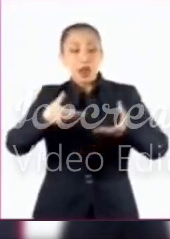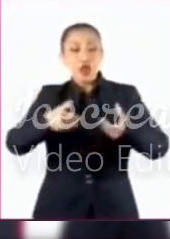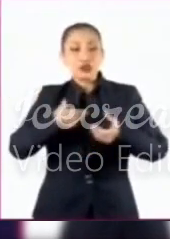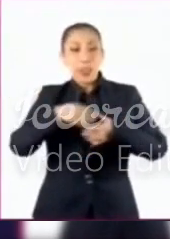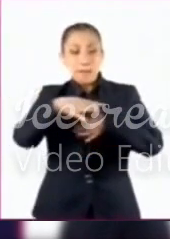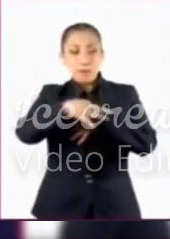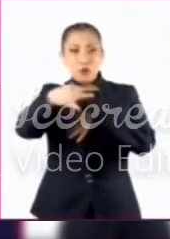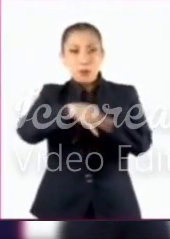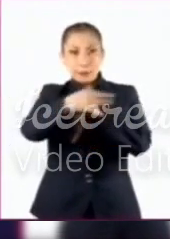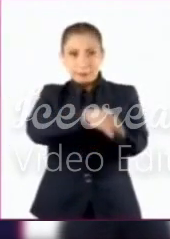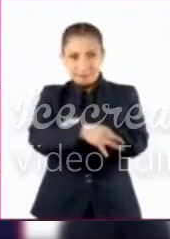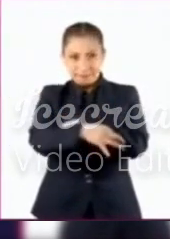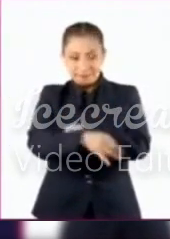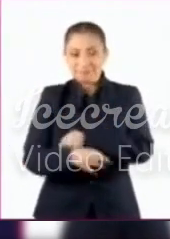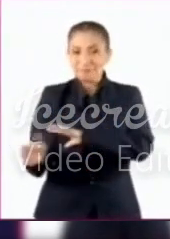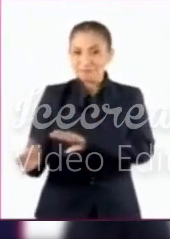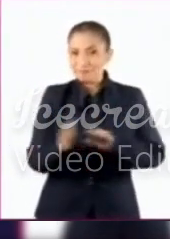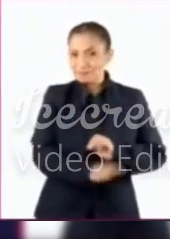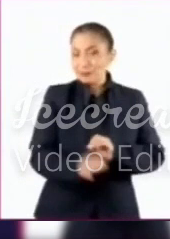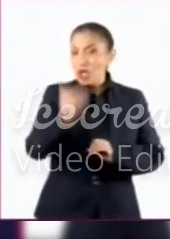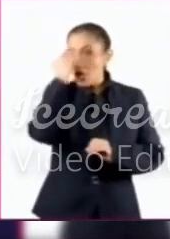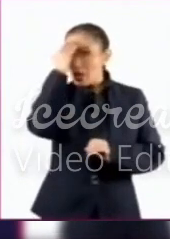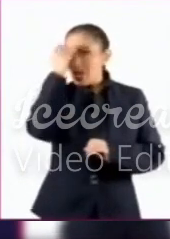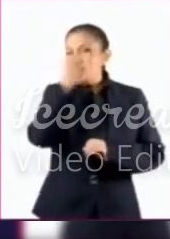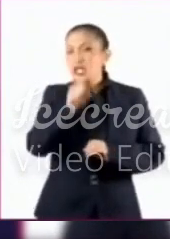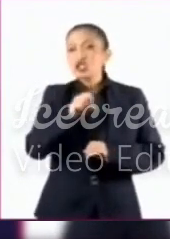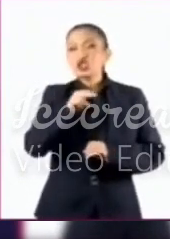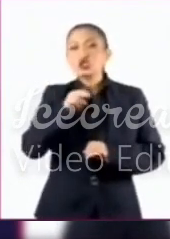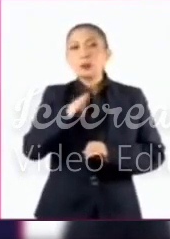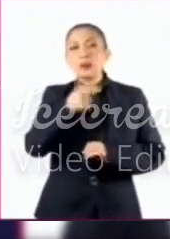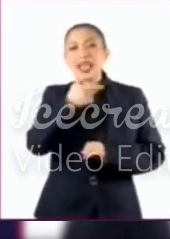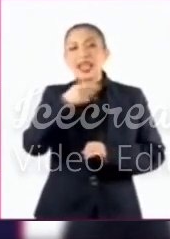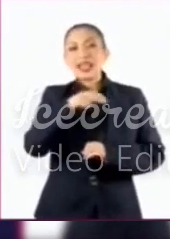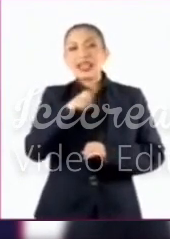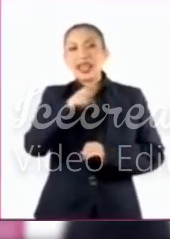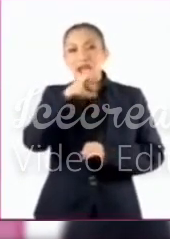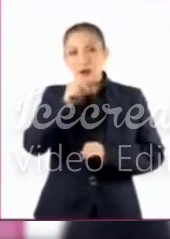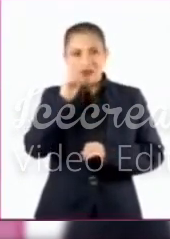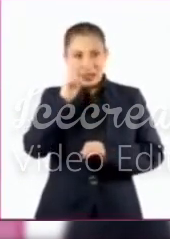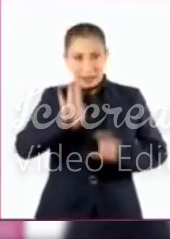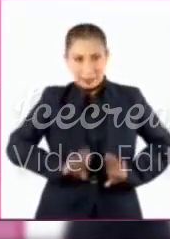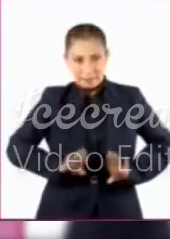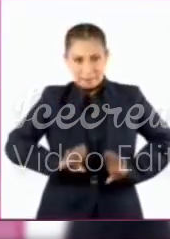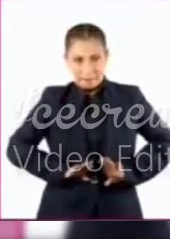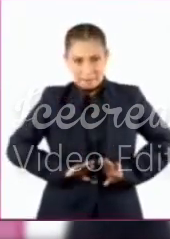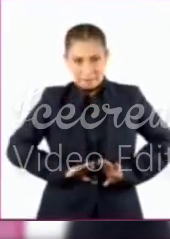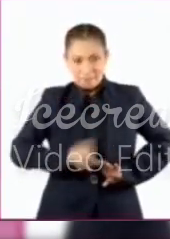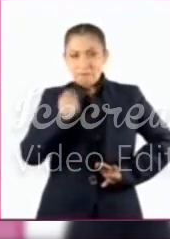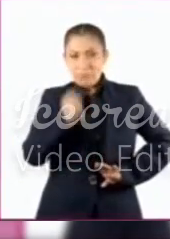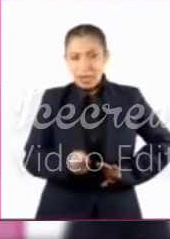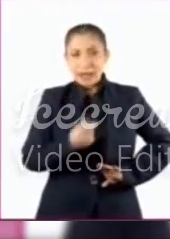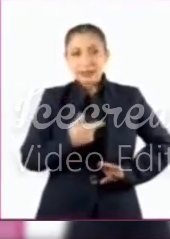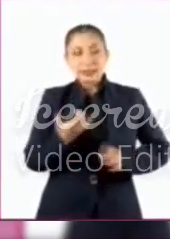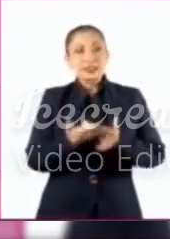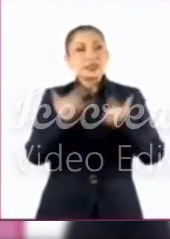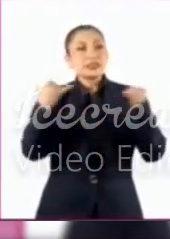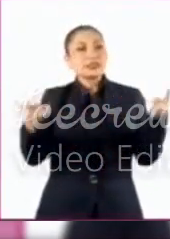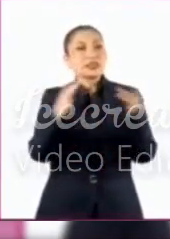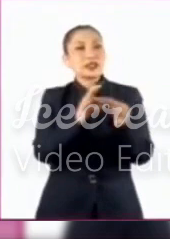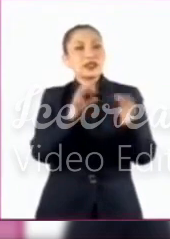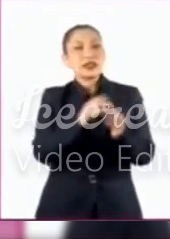plumas. Ahora sí podemos saber más acerca de este subgénero. Veamos. Características del cuento de